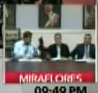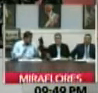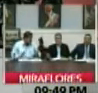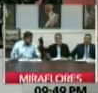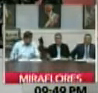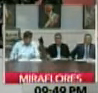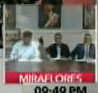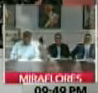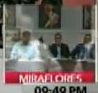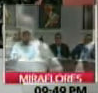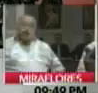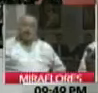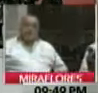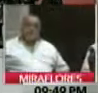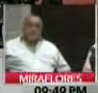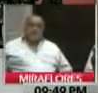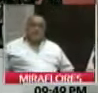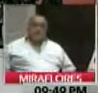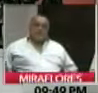Recuerdo que también asesinaron a César Vera,